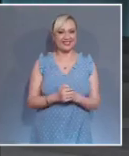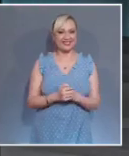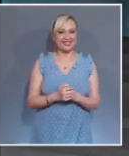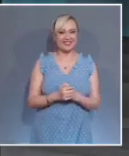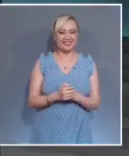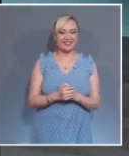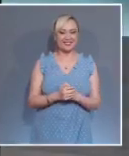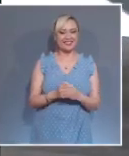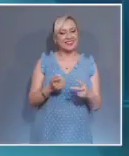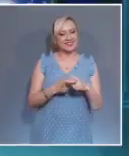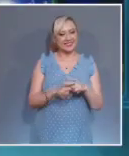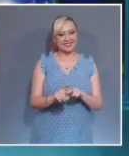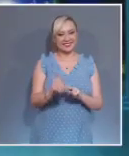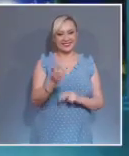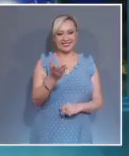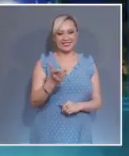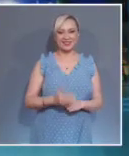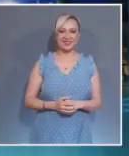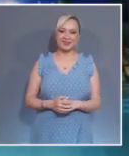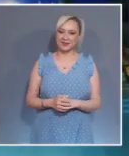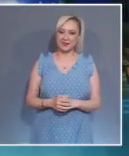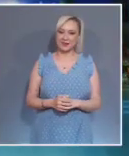Comenzamos.